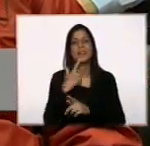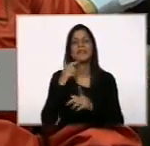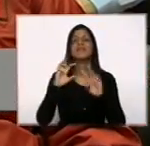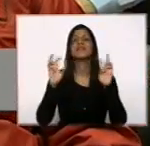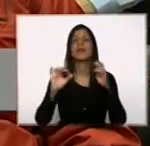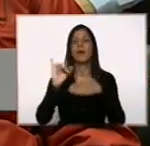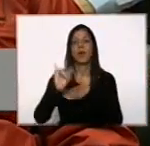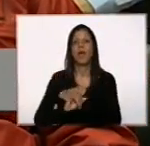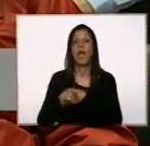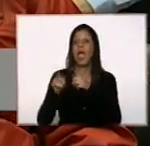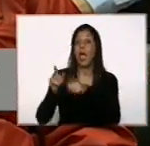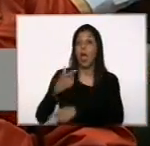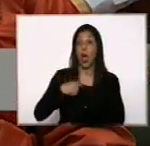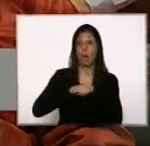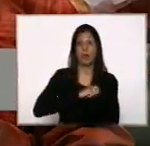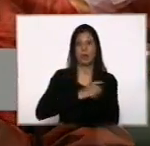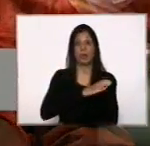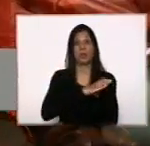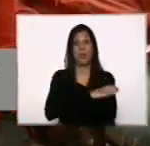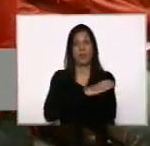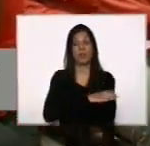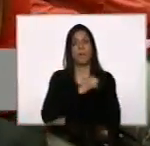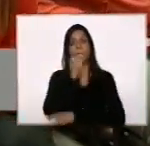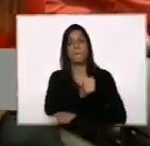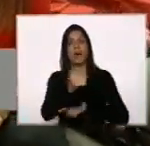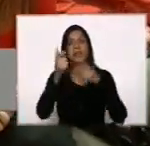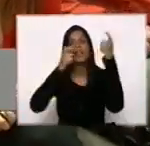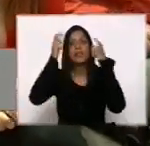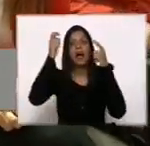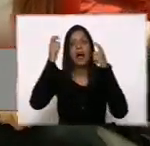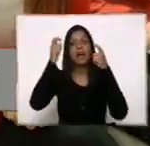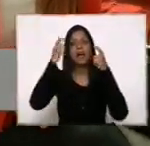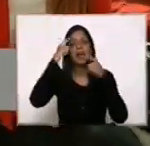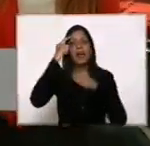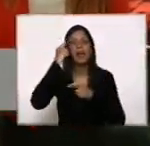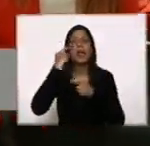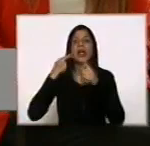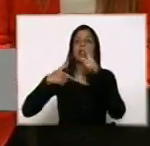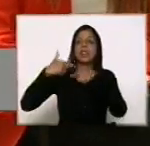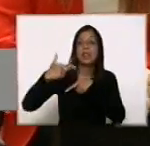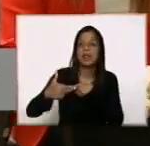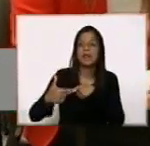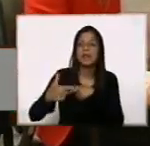fíjense, ellos mataron a Chávez y entonces